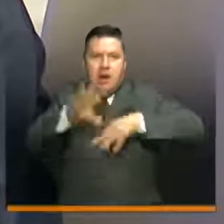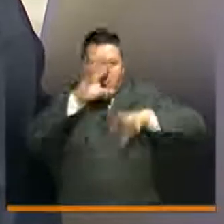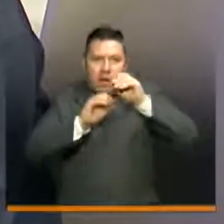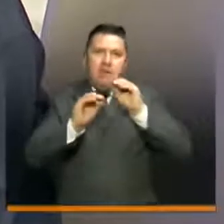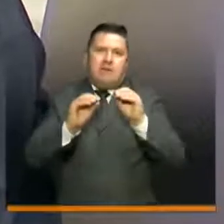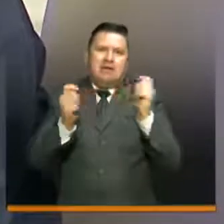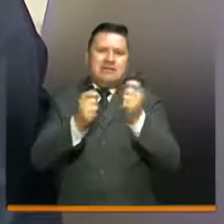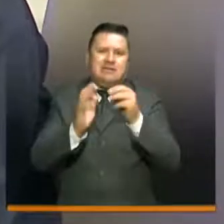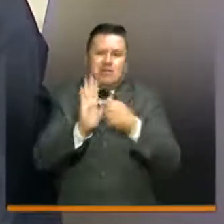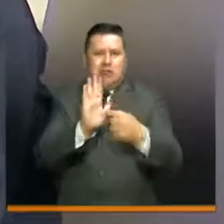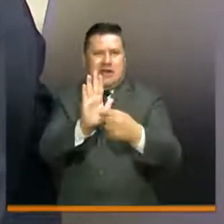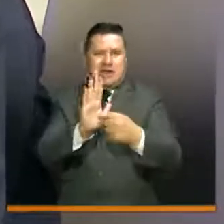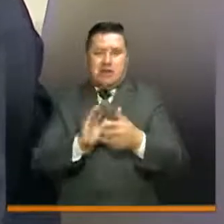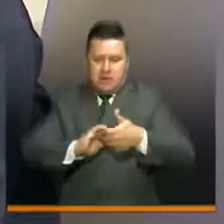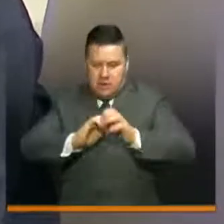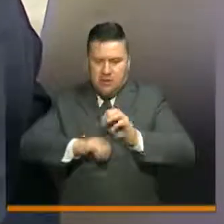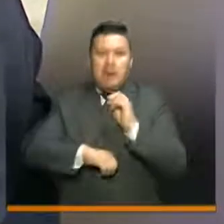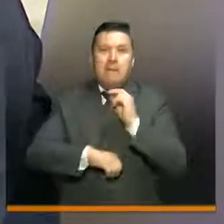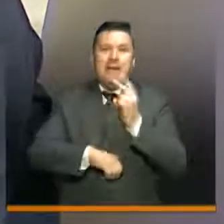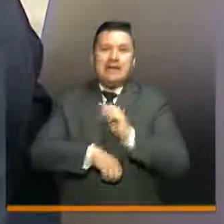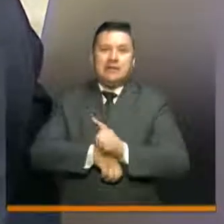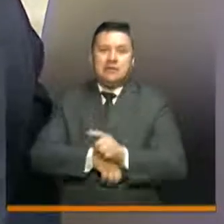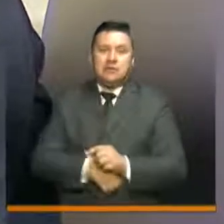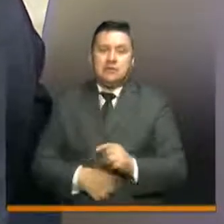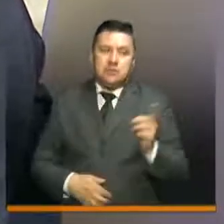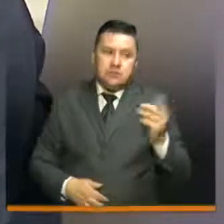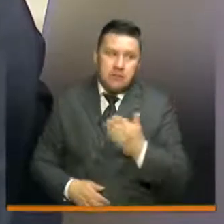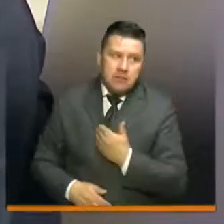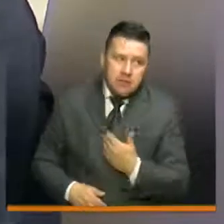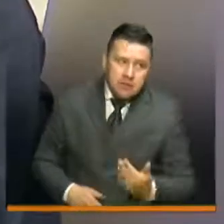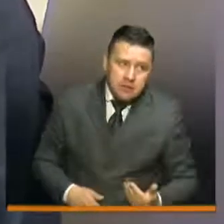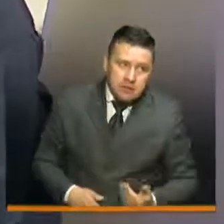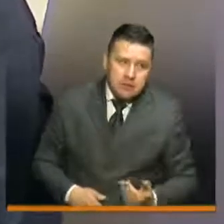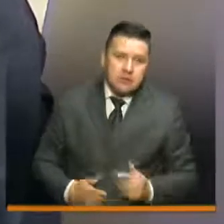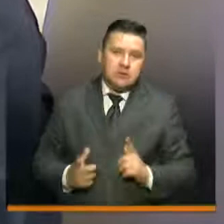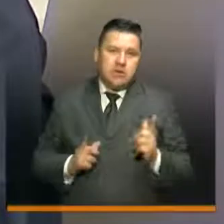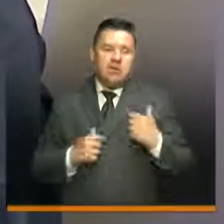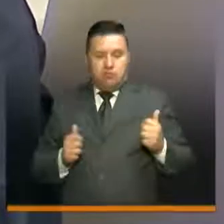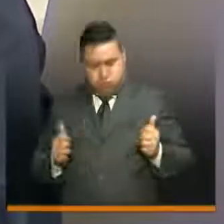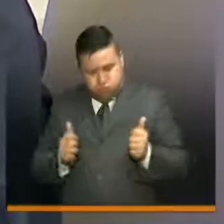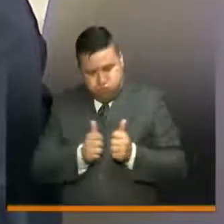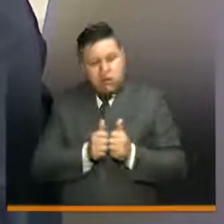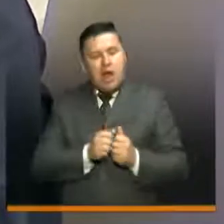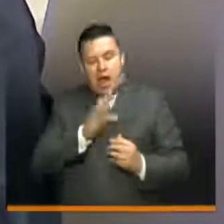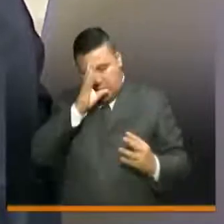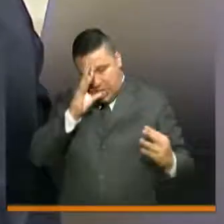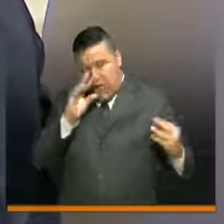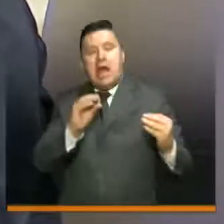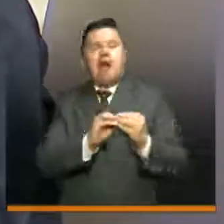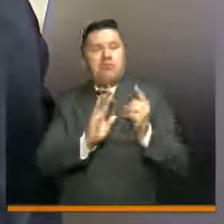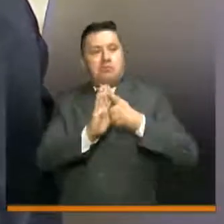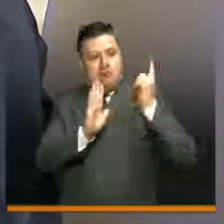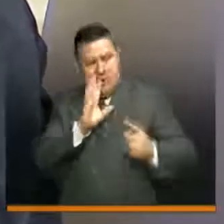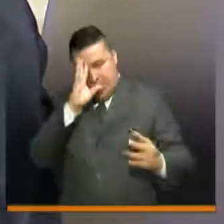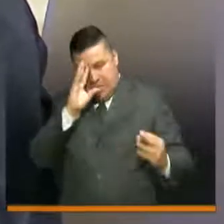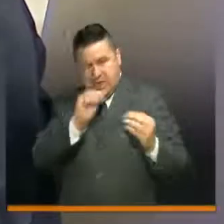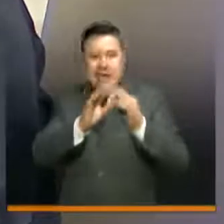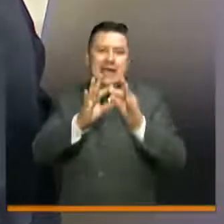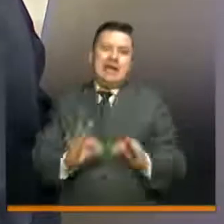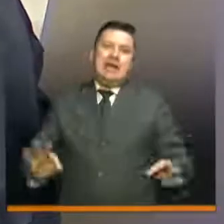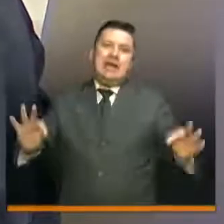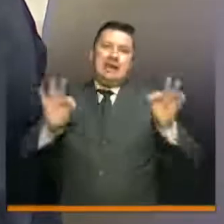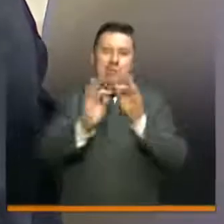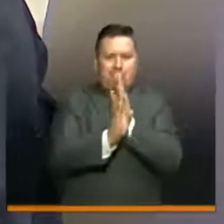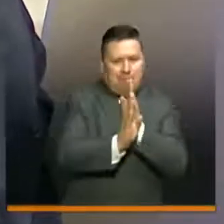con los 20 segundos. Entonces, señor presidente, estamos con usted en esta medida. Es importante la extensión para